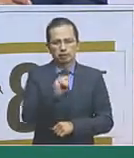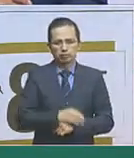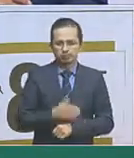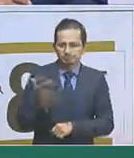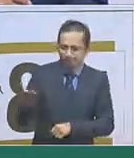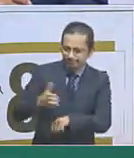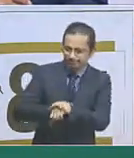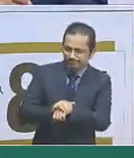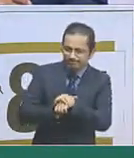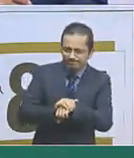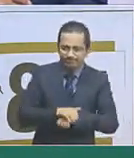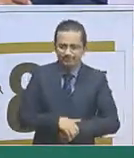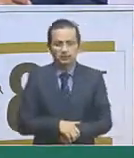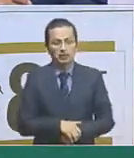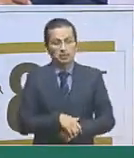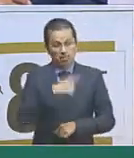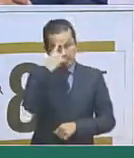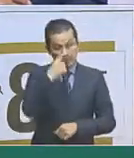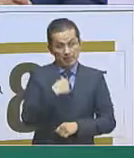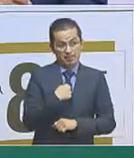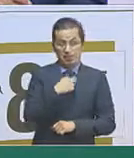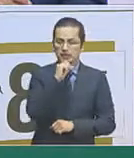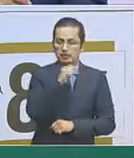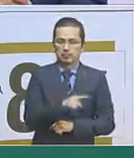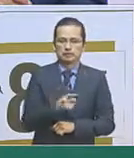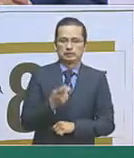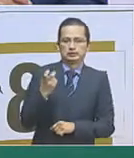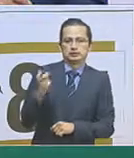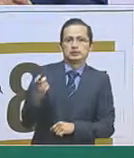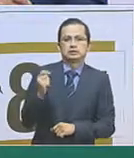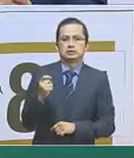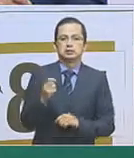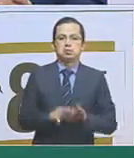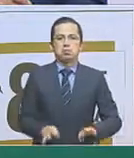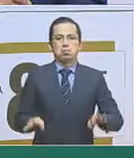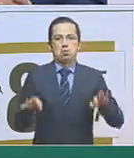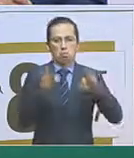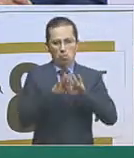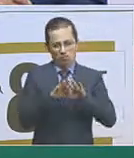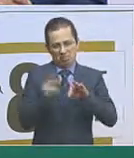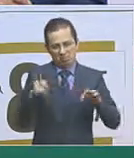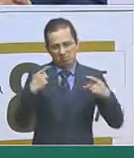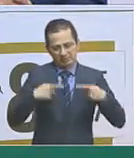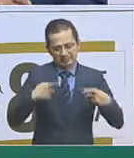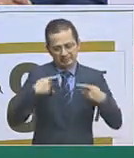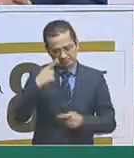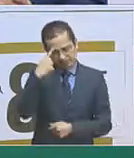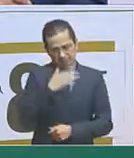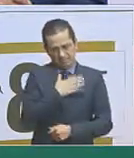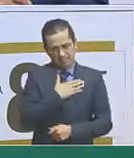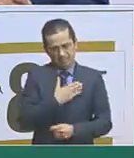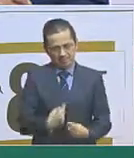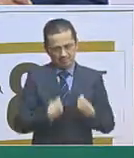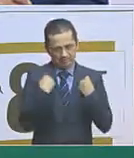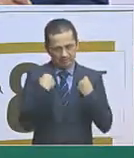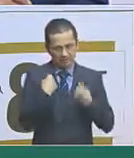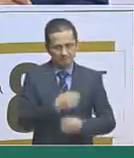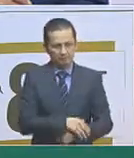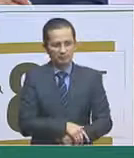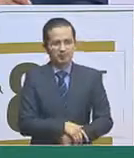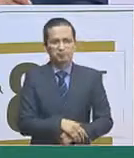para mí un referente y una y una figura muy importante en mi vida personal y profesional